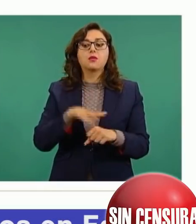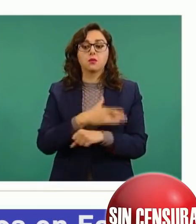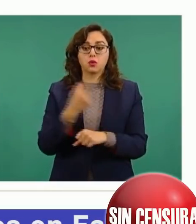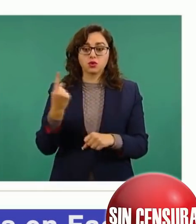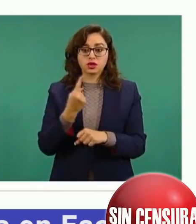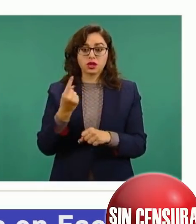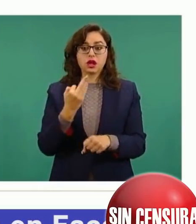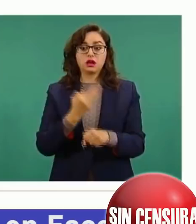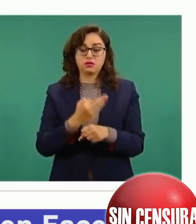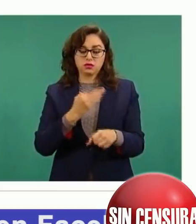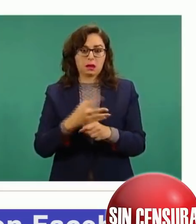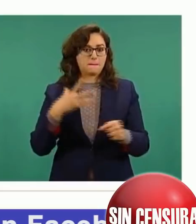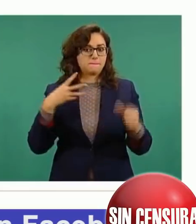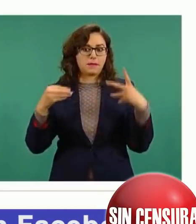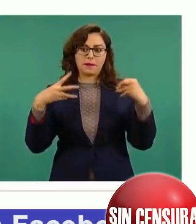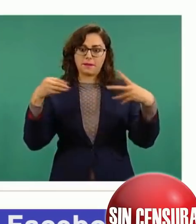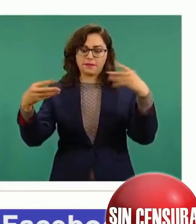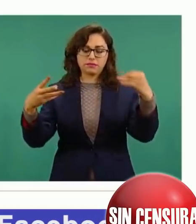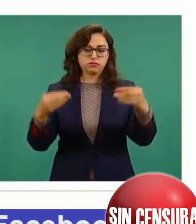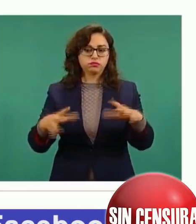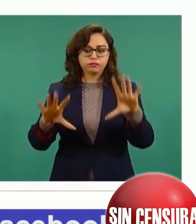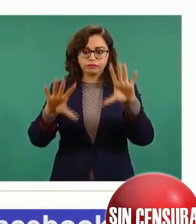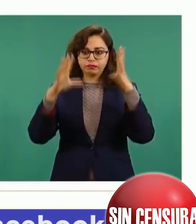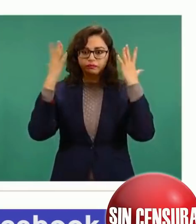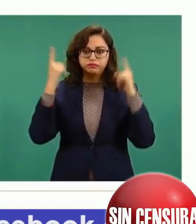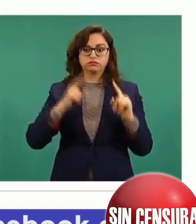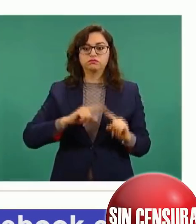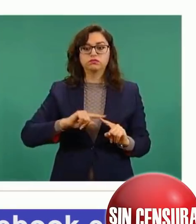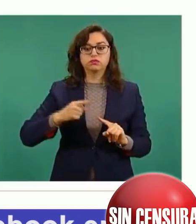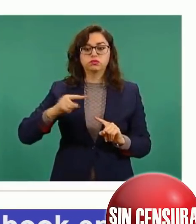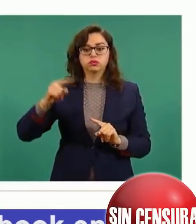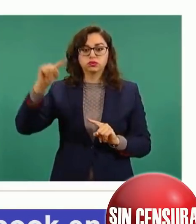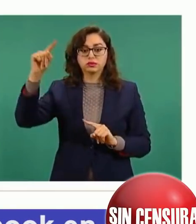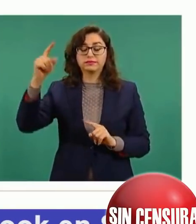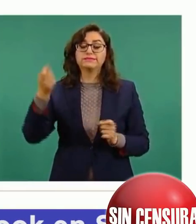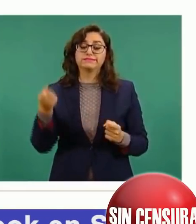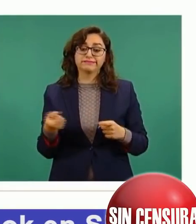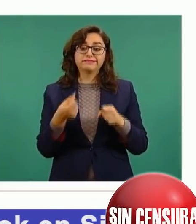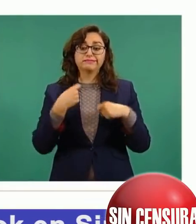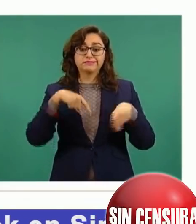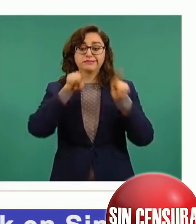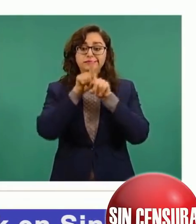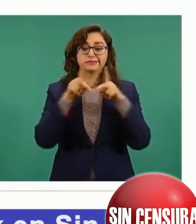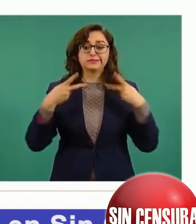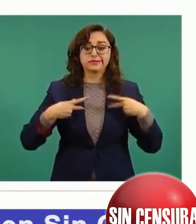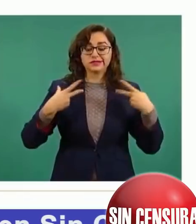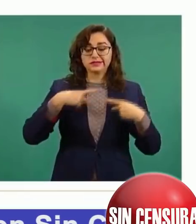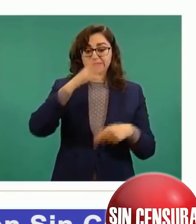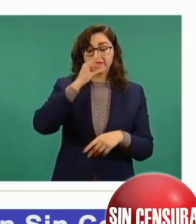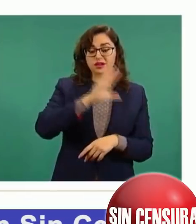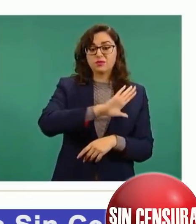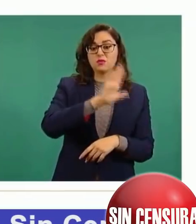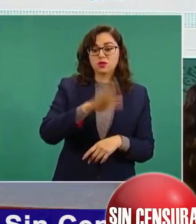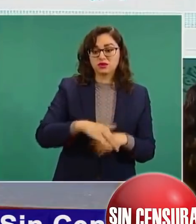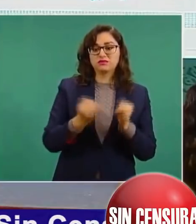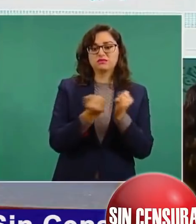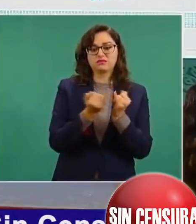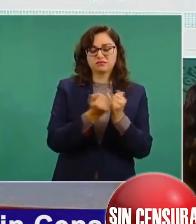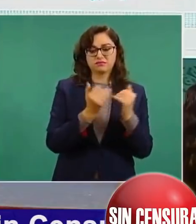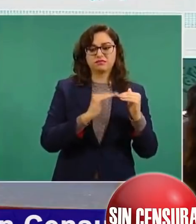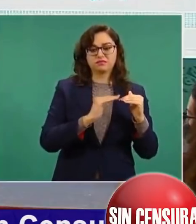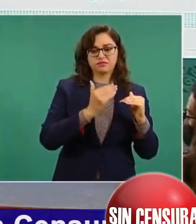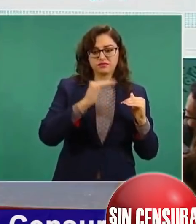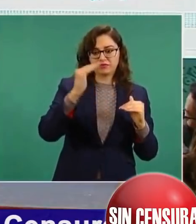esta fase de aceleración, que ya empieza a repercutir en la mortalidad en Baja California Sur. La siguiente. La hospitalización